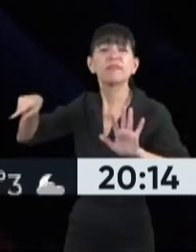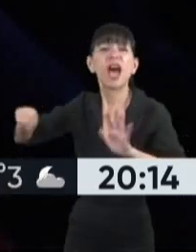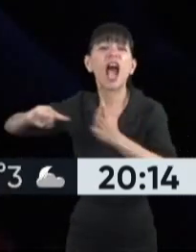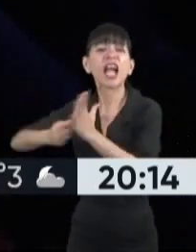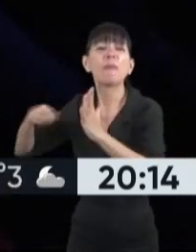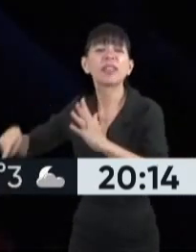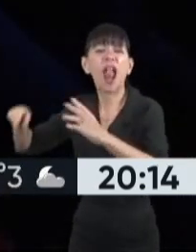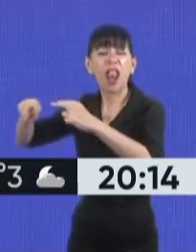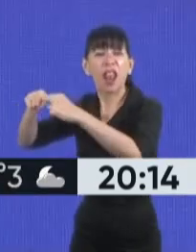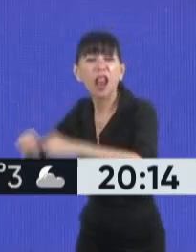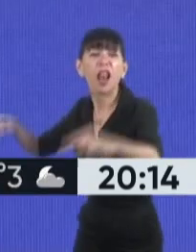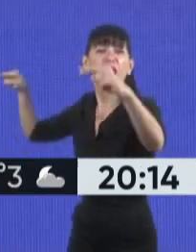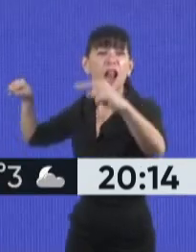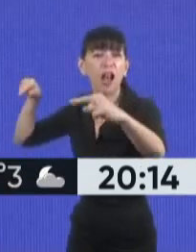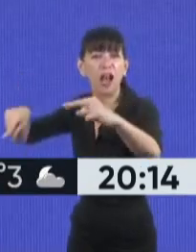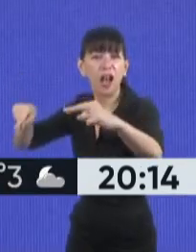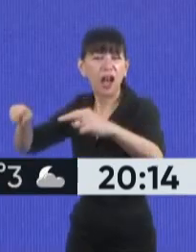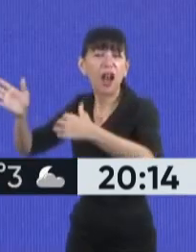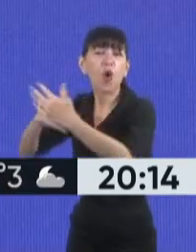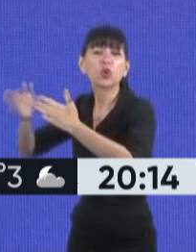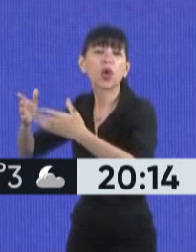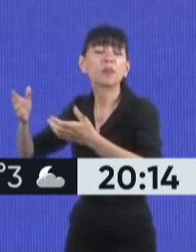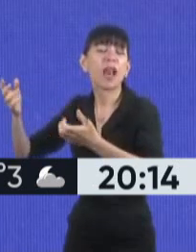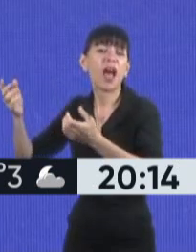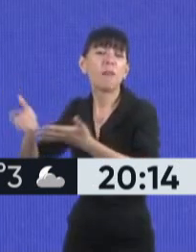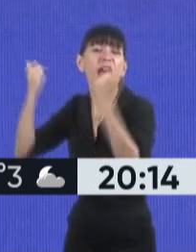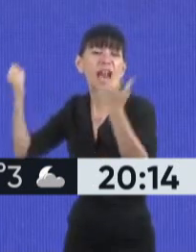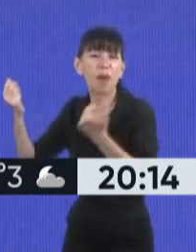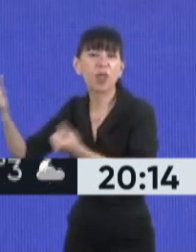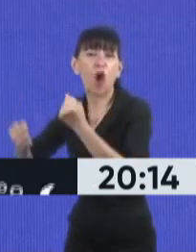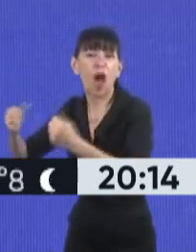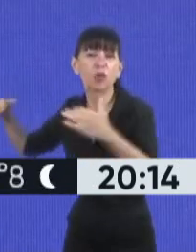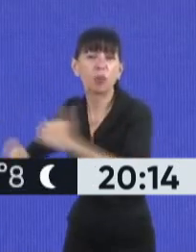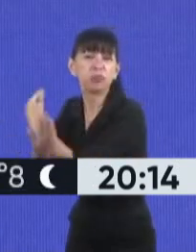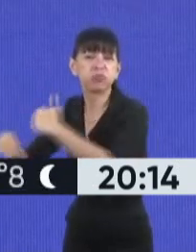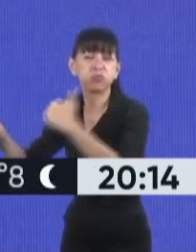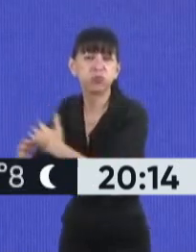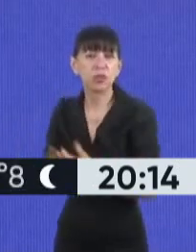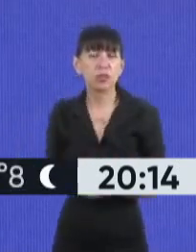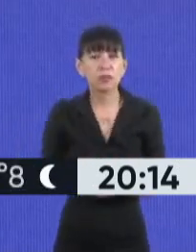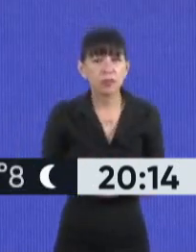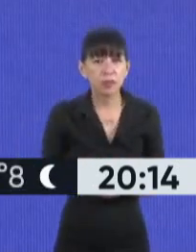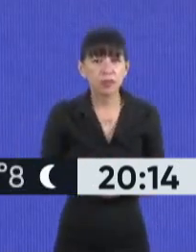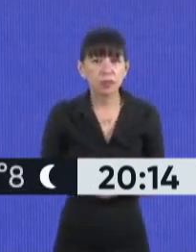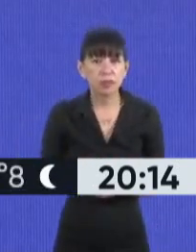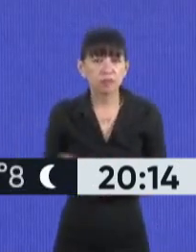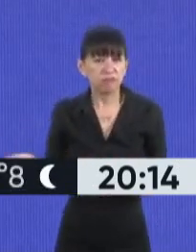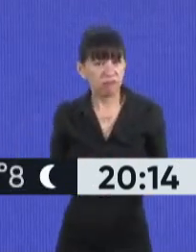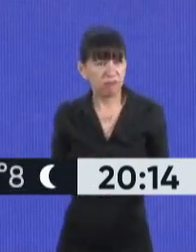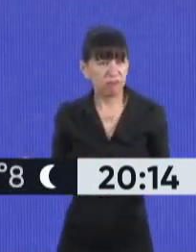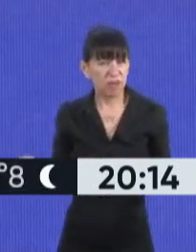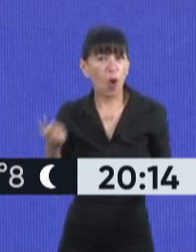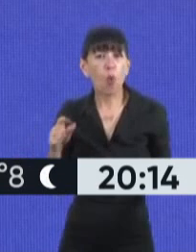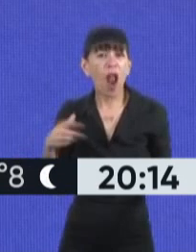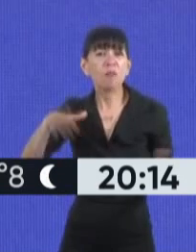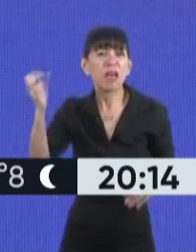¿Cómo son las prioridades? ¿Que los que vivimos en Puerto Madero andemos más tranquilos con nuestros autos o